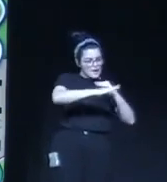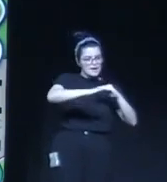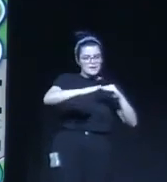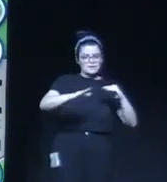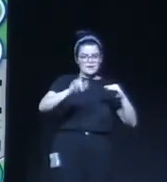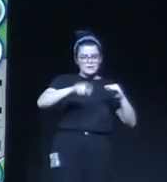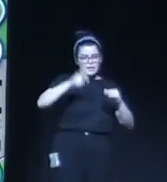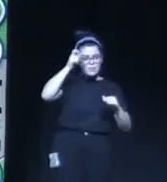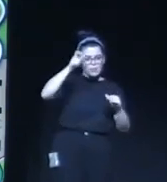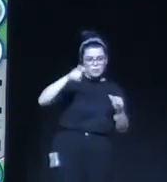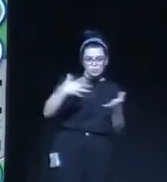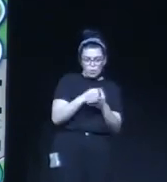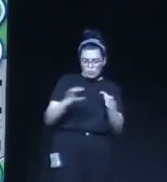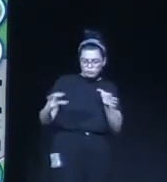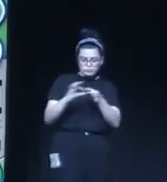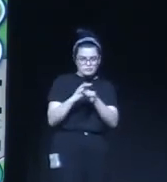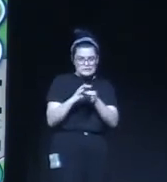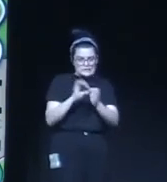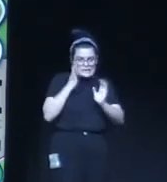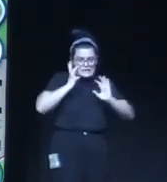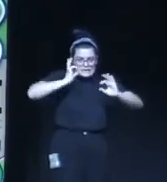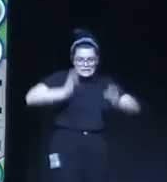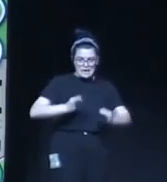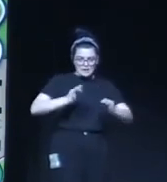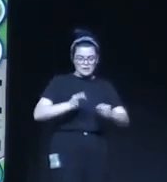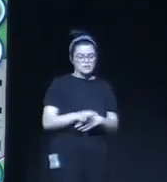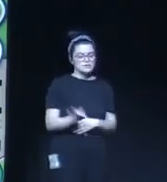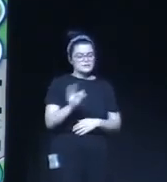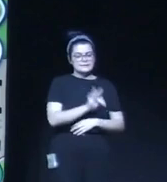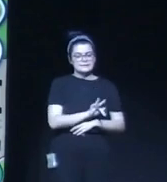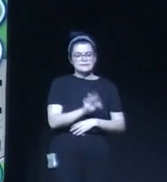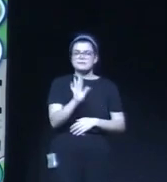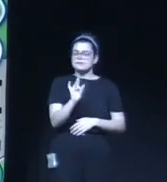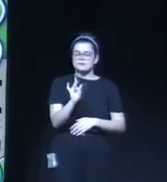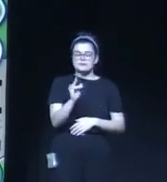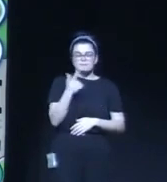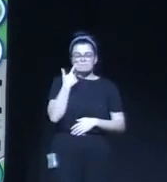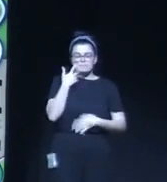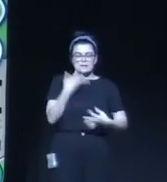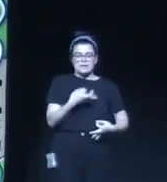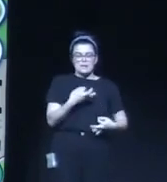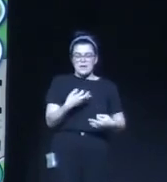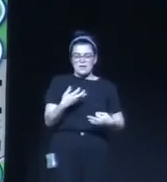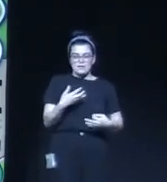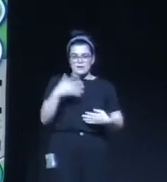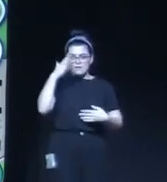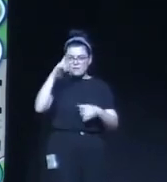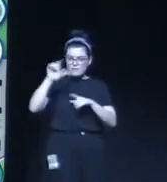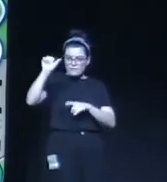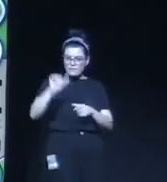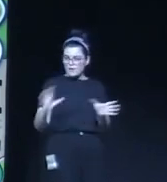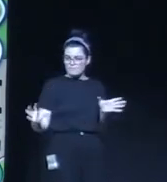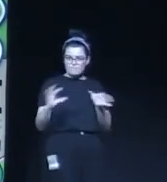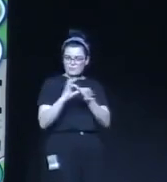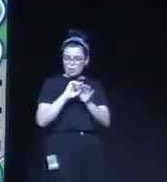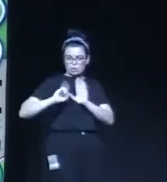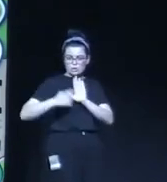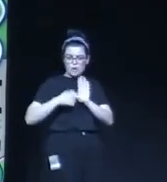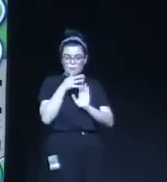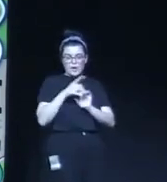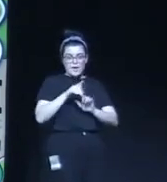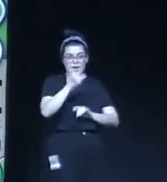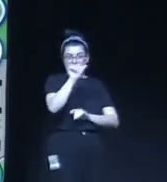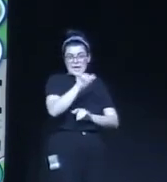es tal cual. Es tal cual, porque además muchas imágenes que salen, hay una zona de imágenes que